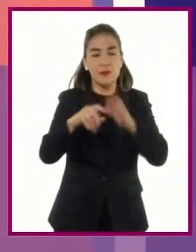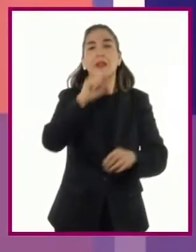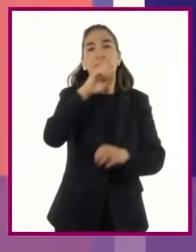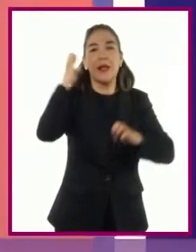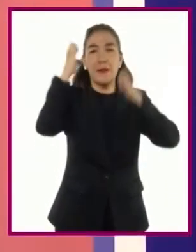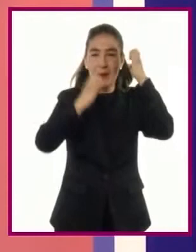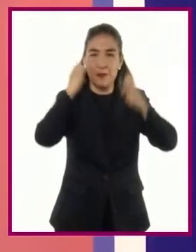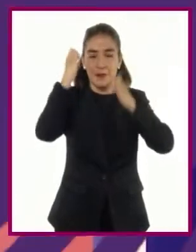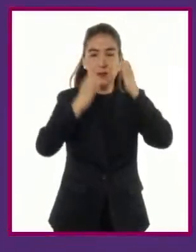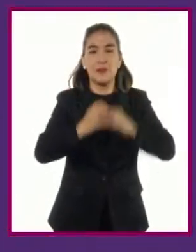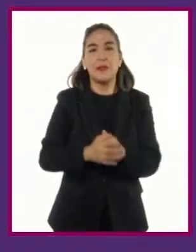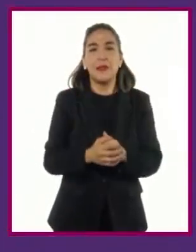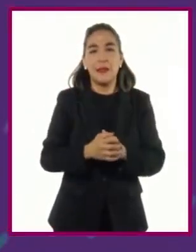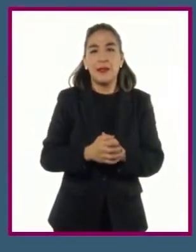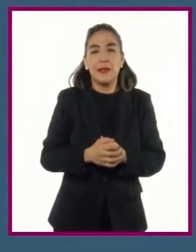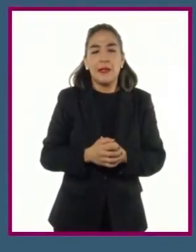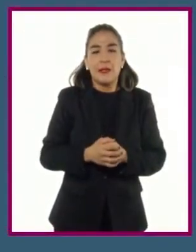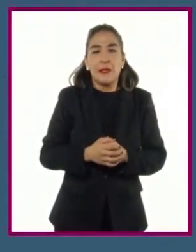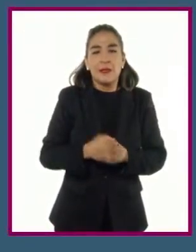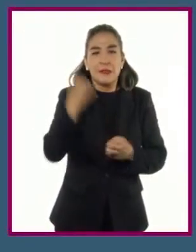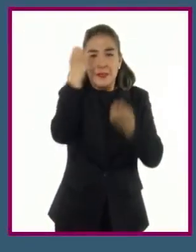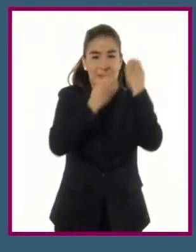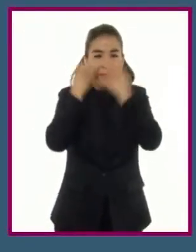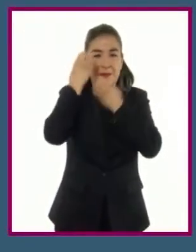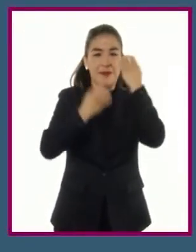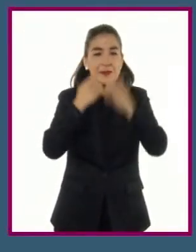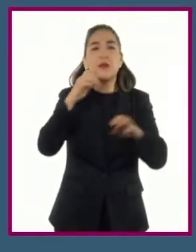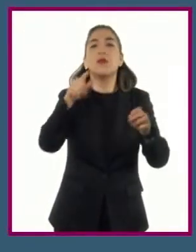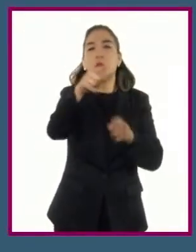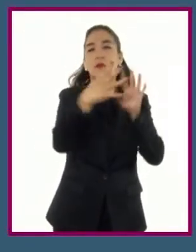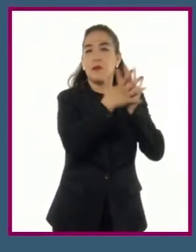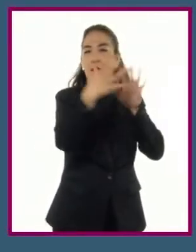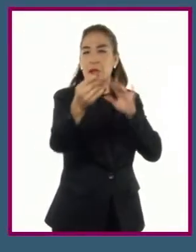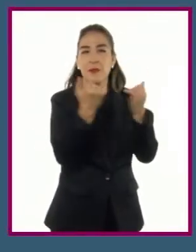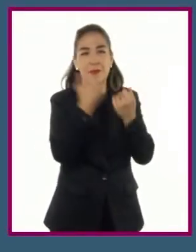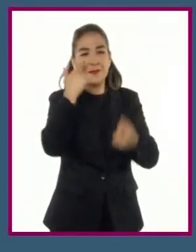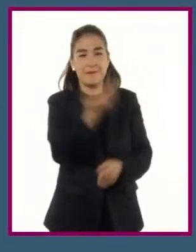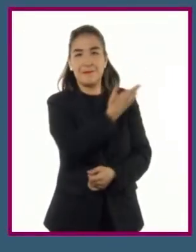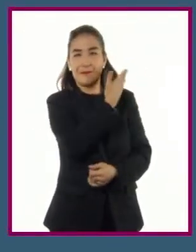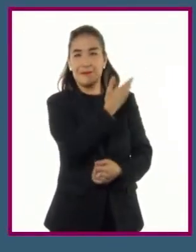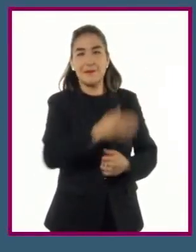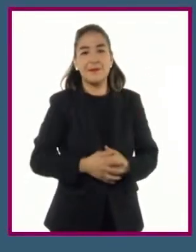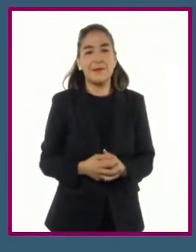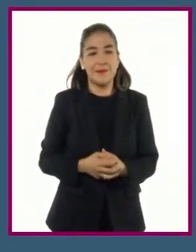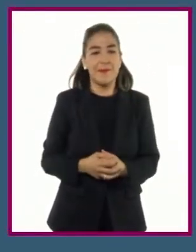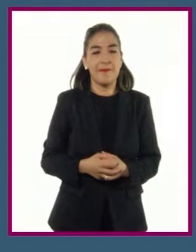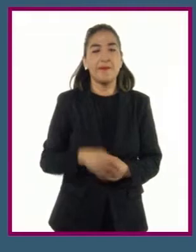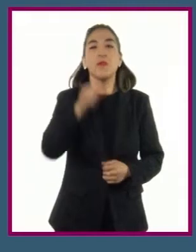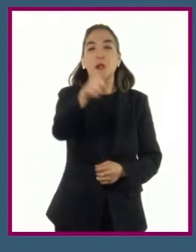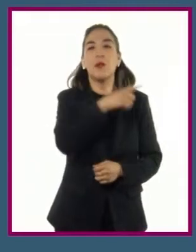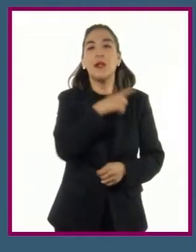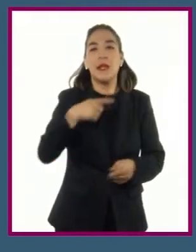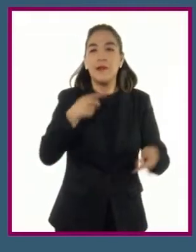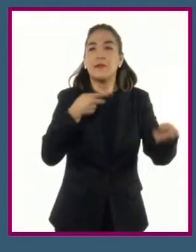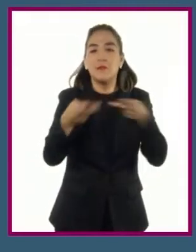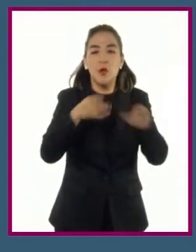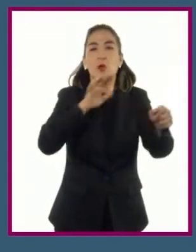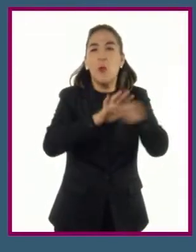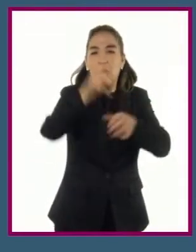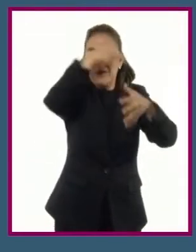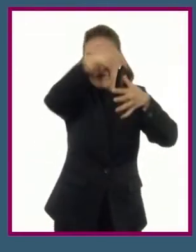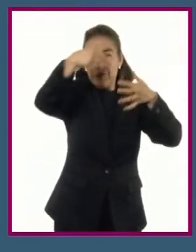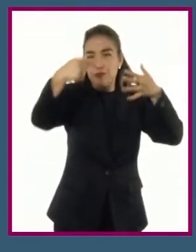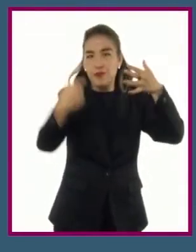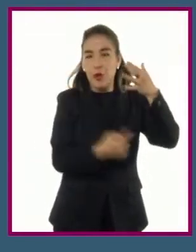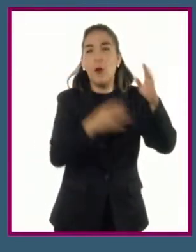evaluación. Para continuar, realicen un cronograma de actividades como que aparece en pantalla. Planifiquen cada una de las etapas de su